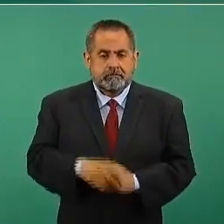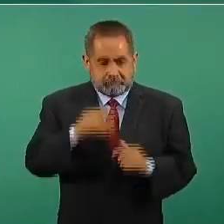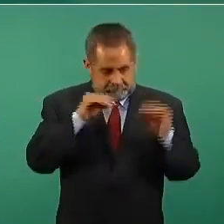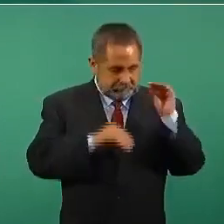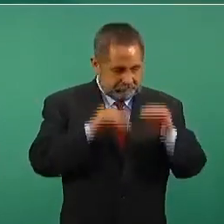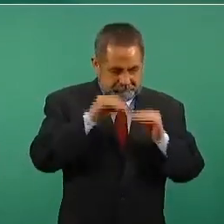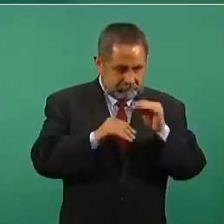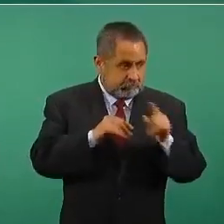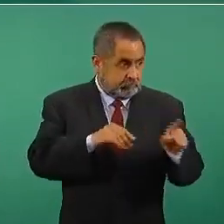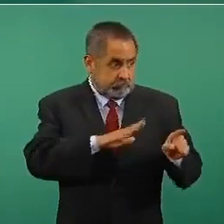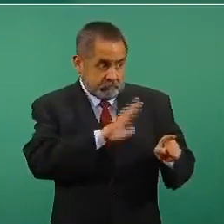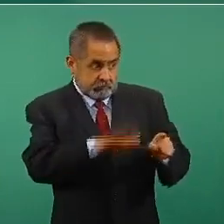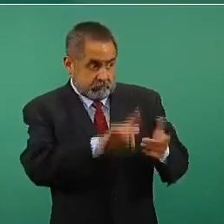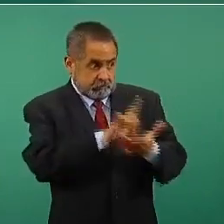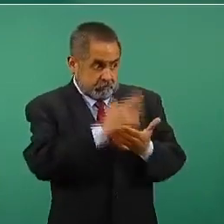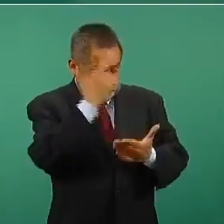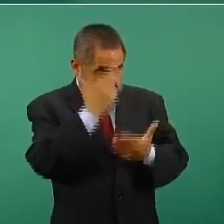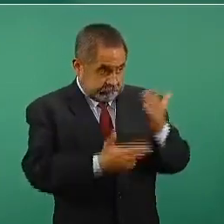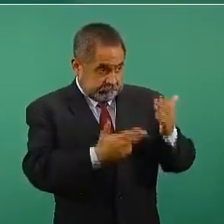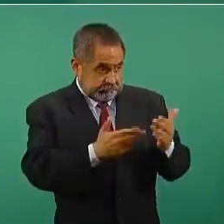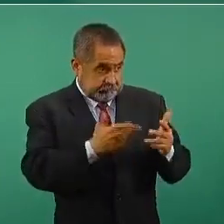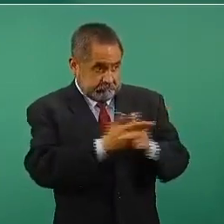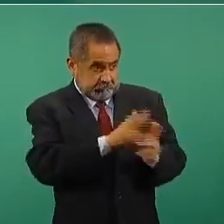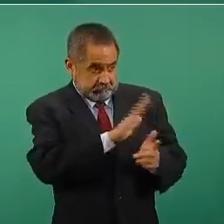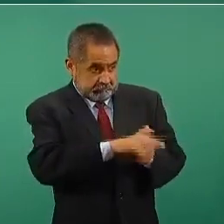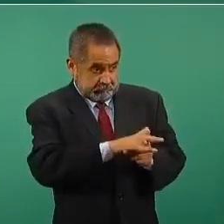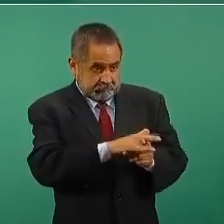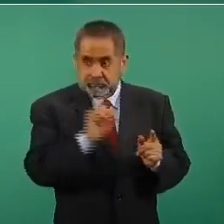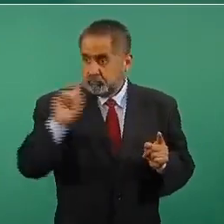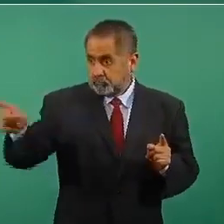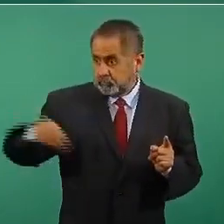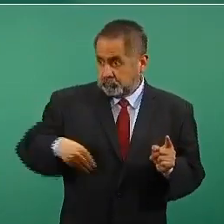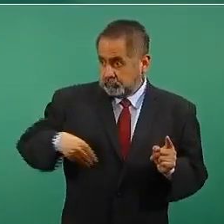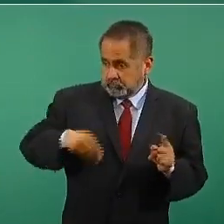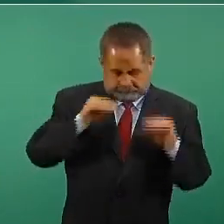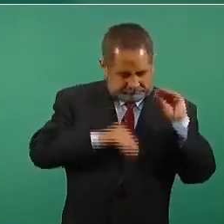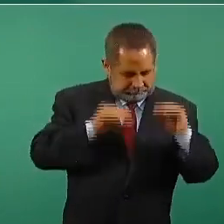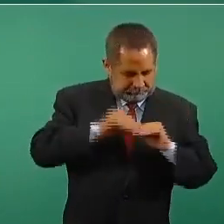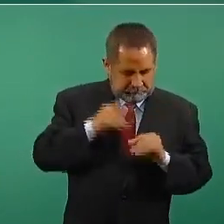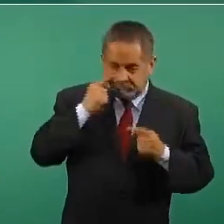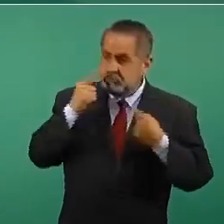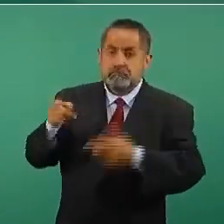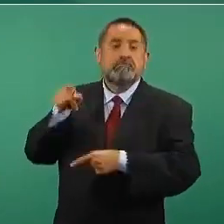Fabrican delitos, todo. Antes